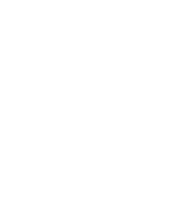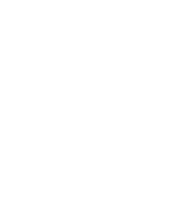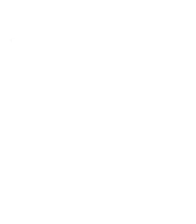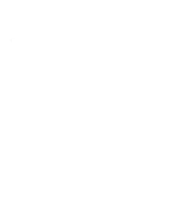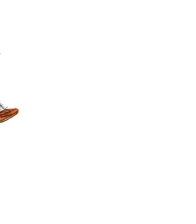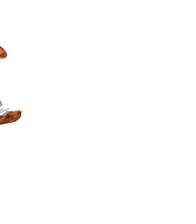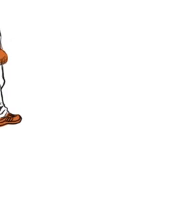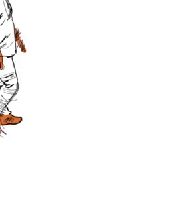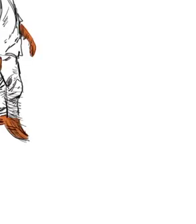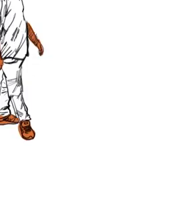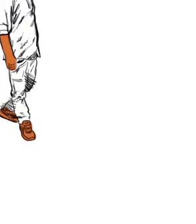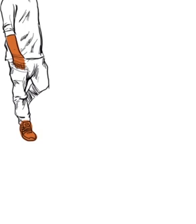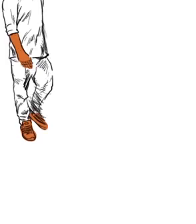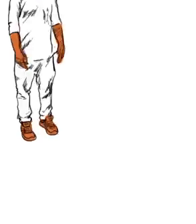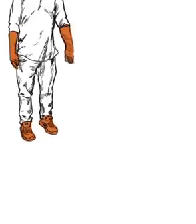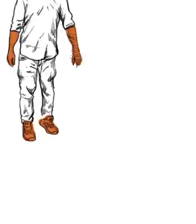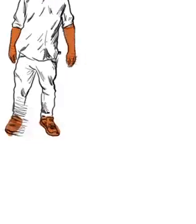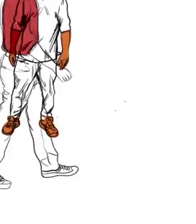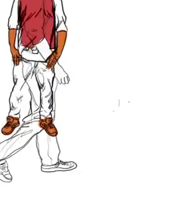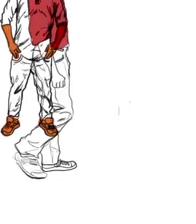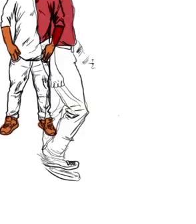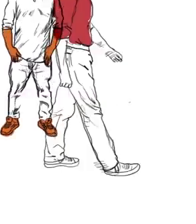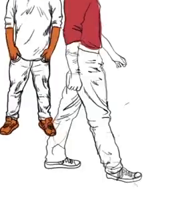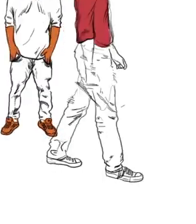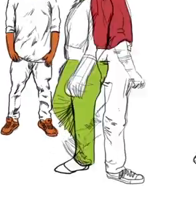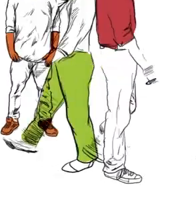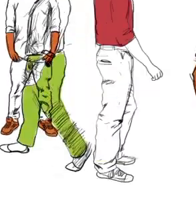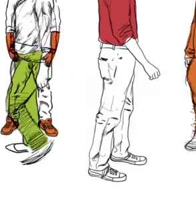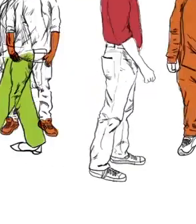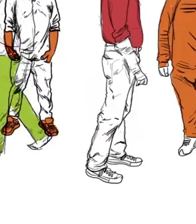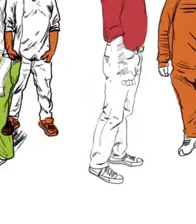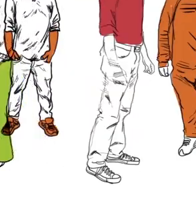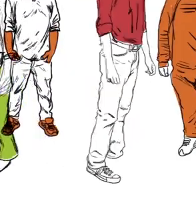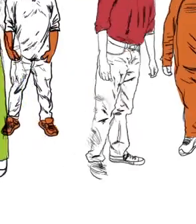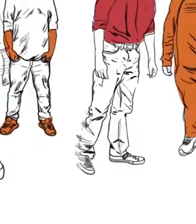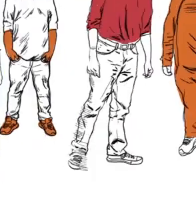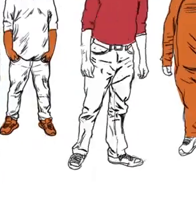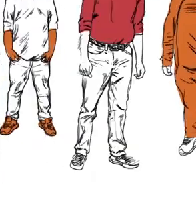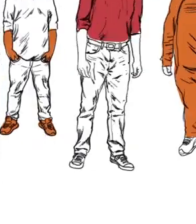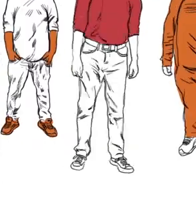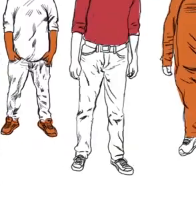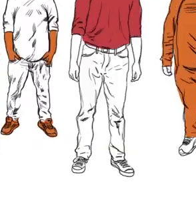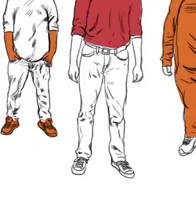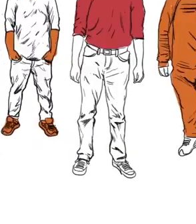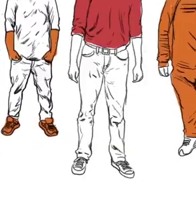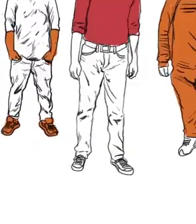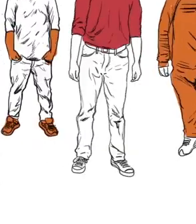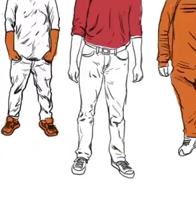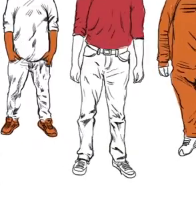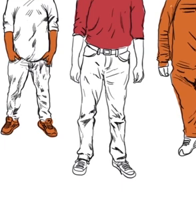mis personajes. Y vamos a rodar, que la vida pase en el